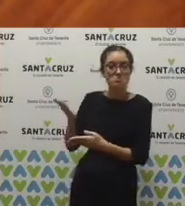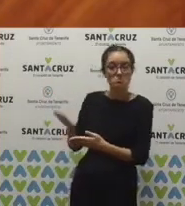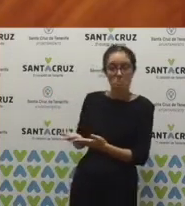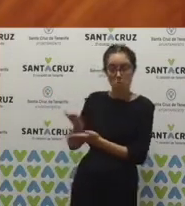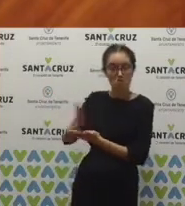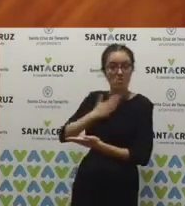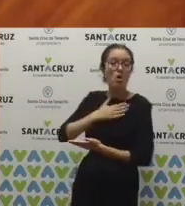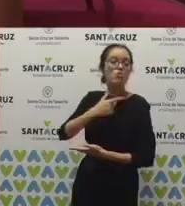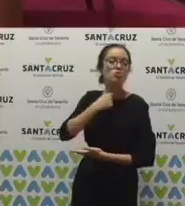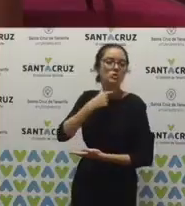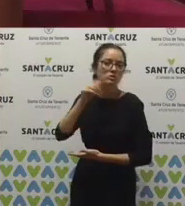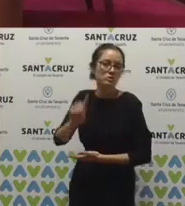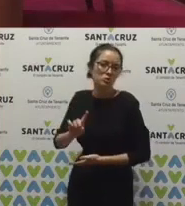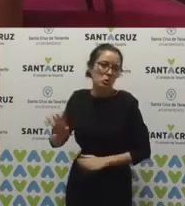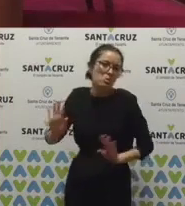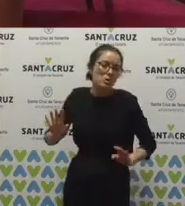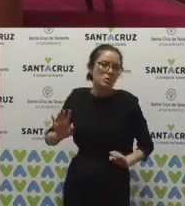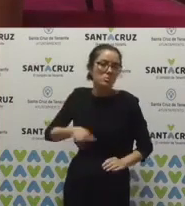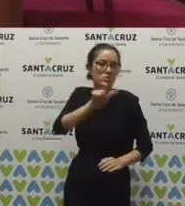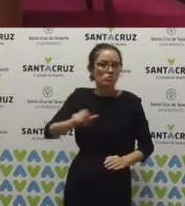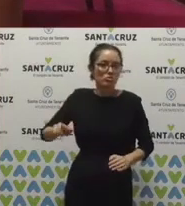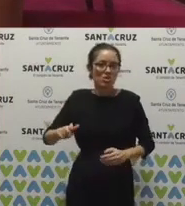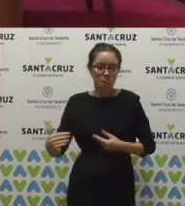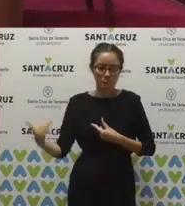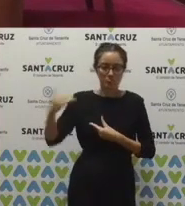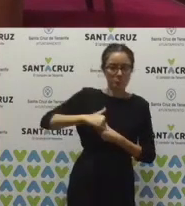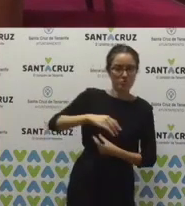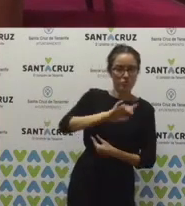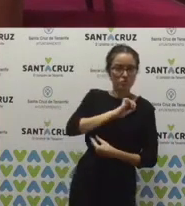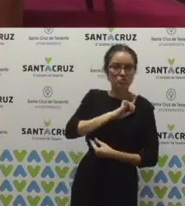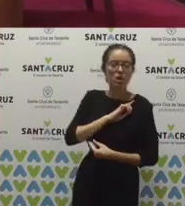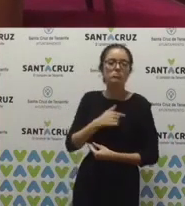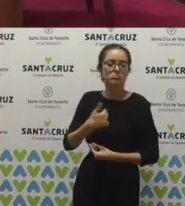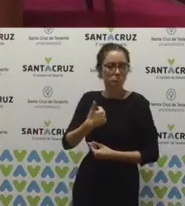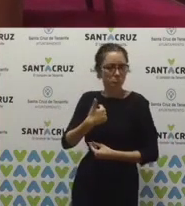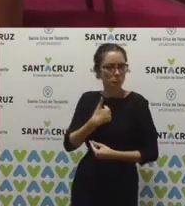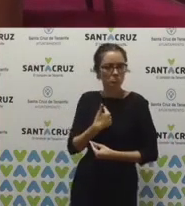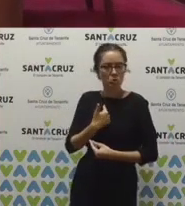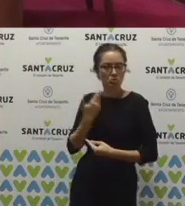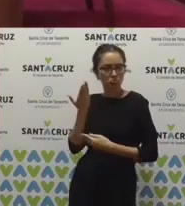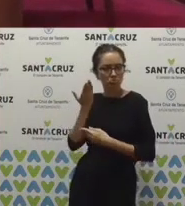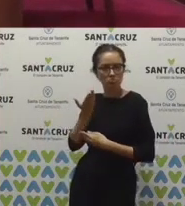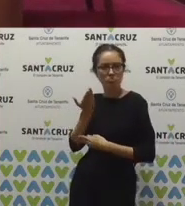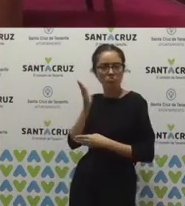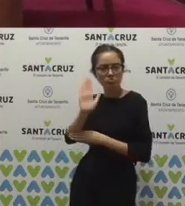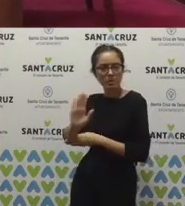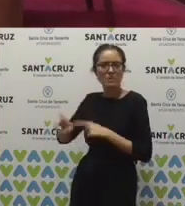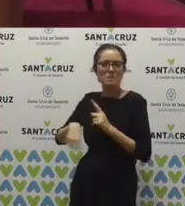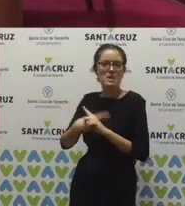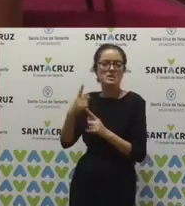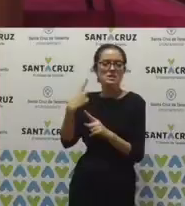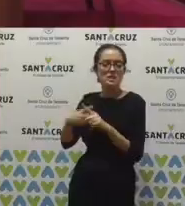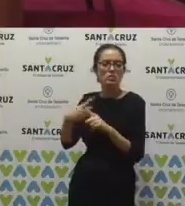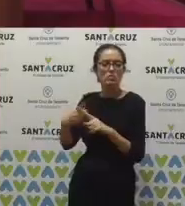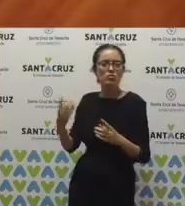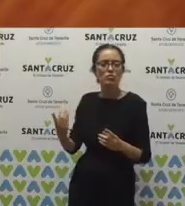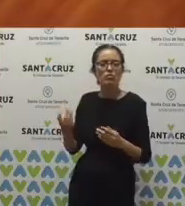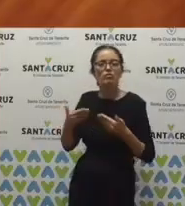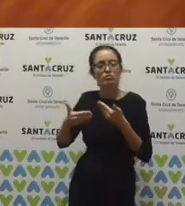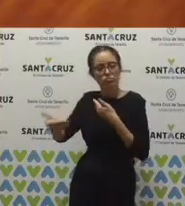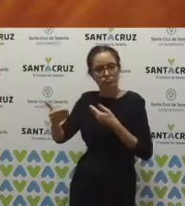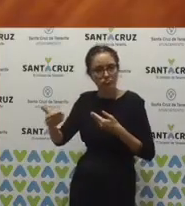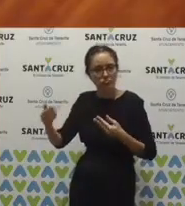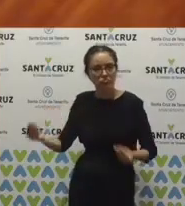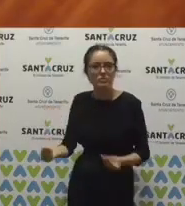derecho a representar a la gente que nos votó a preocuparnos por el futuro de santacruz y atraer propuestas que consideramos que son